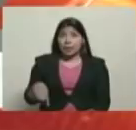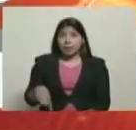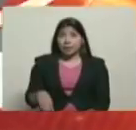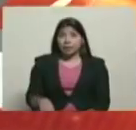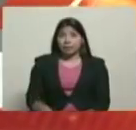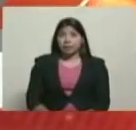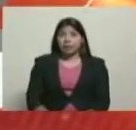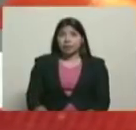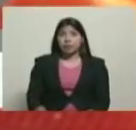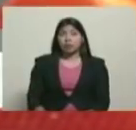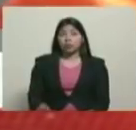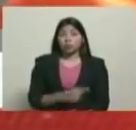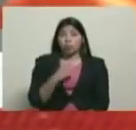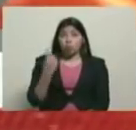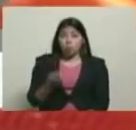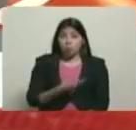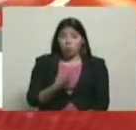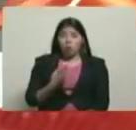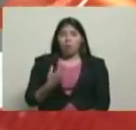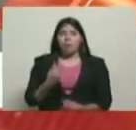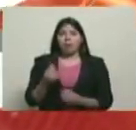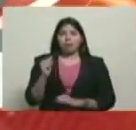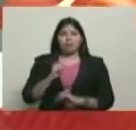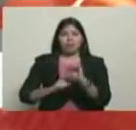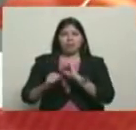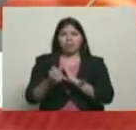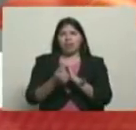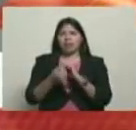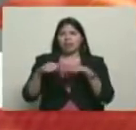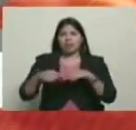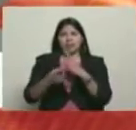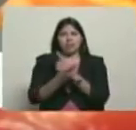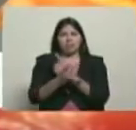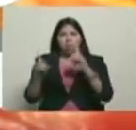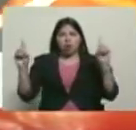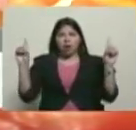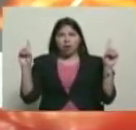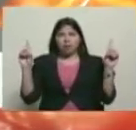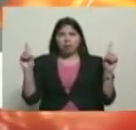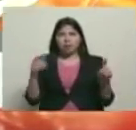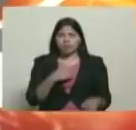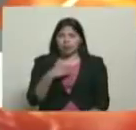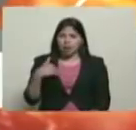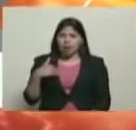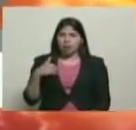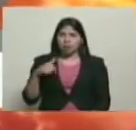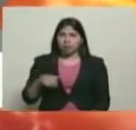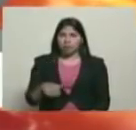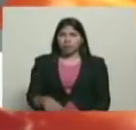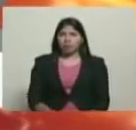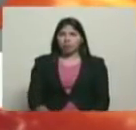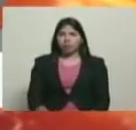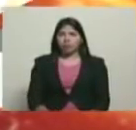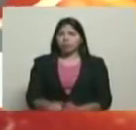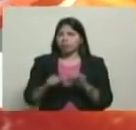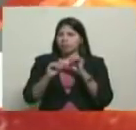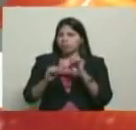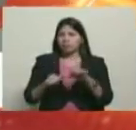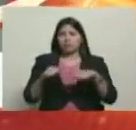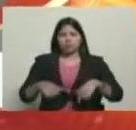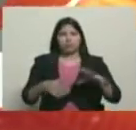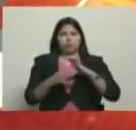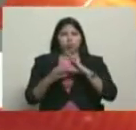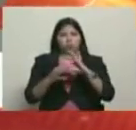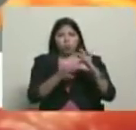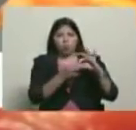nuestra posición de defender la democracia, de mantener, no solo, como dije inicialmente, la unidad